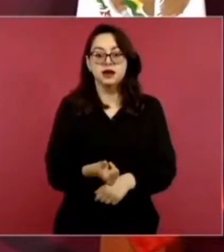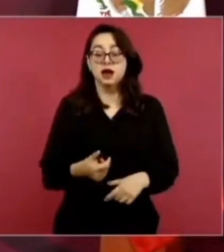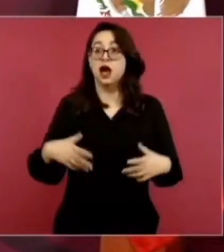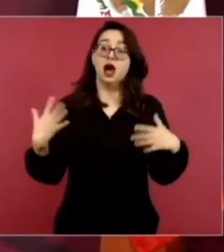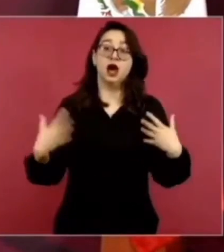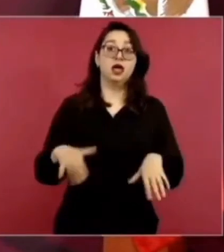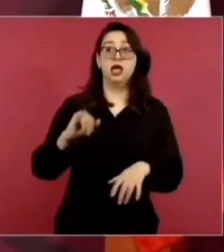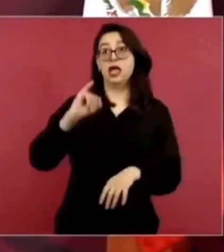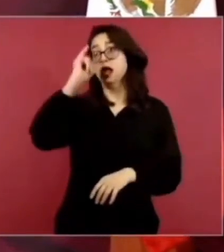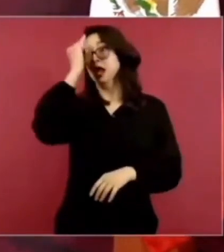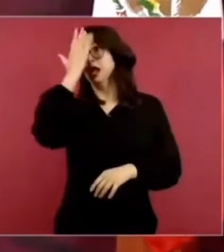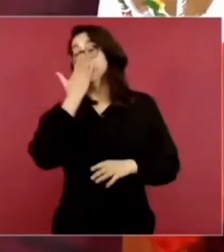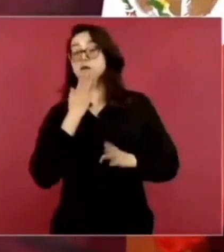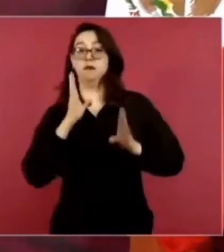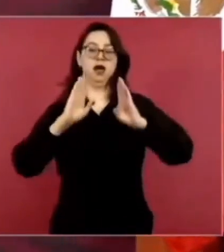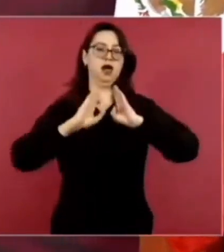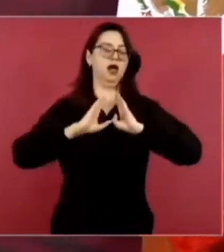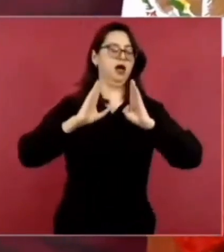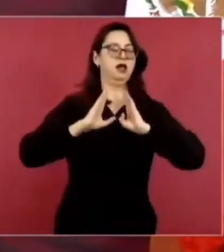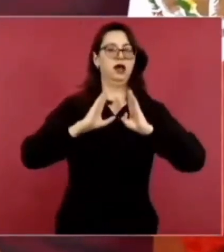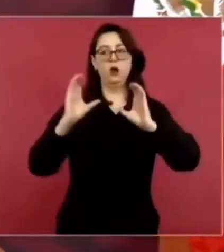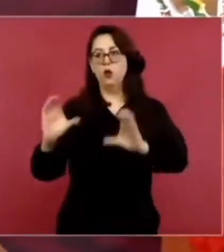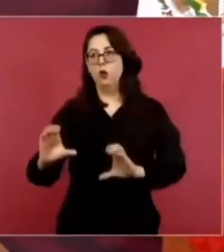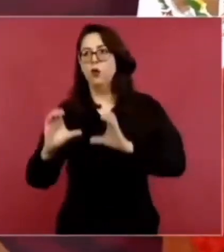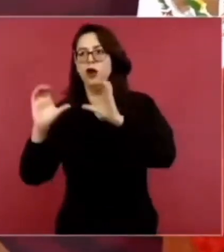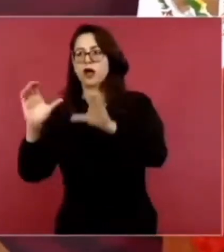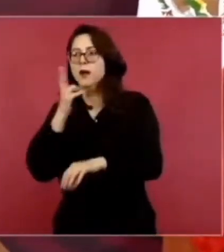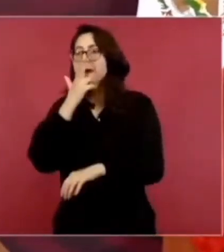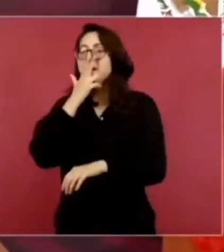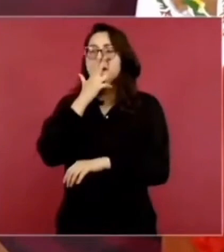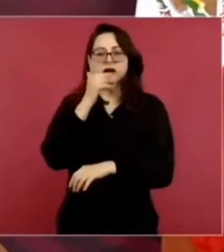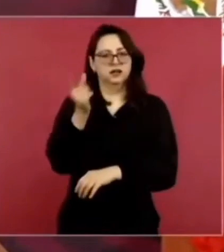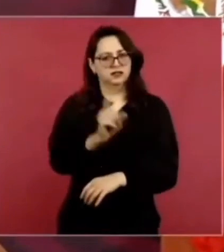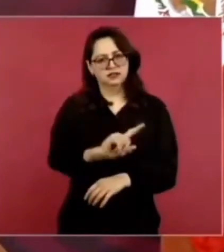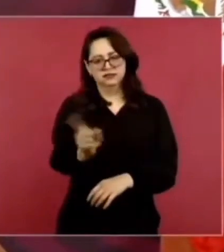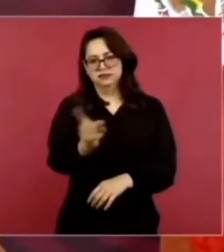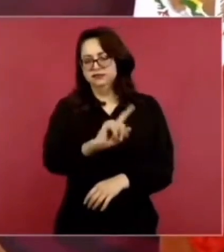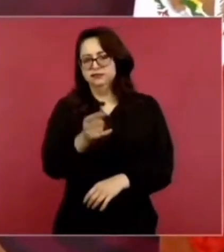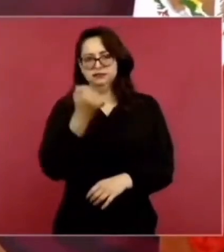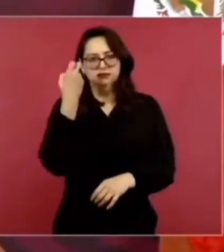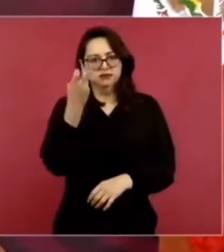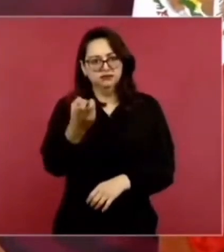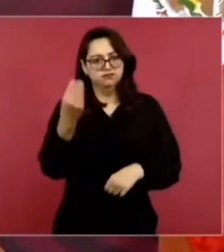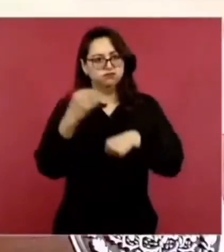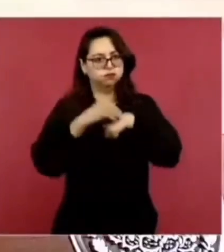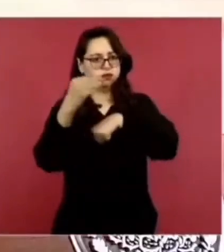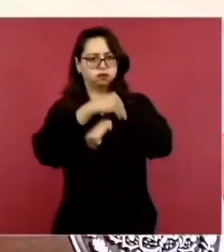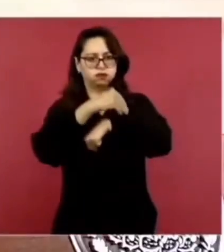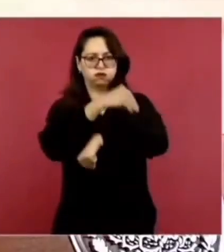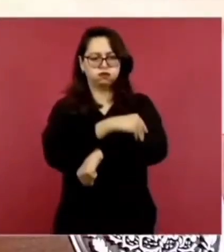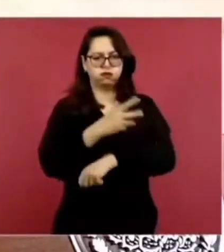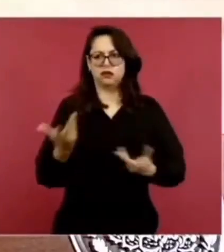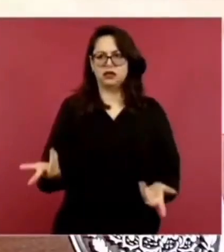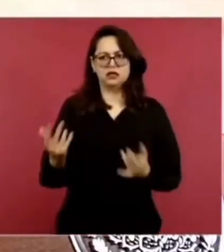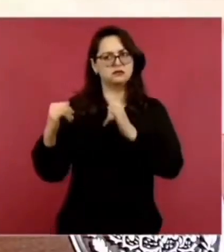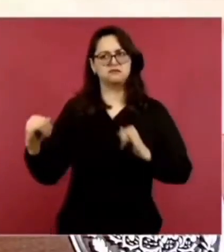contrario a la legalidad y de manera injusta, no tiene por qué manchar a toda una